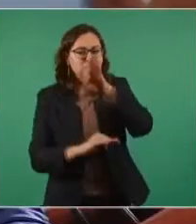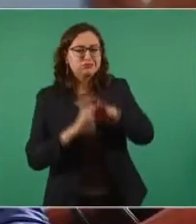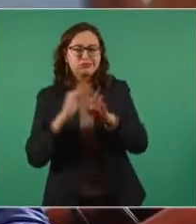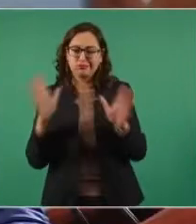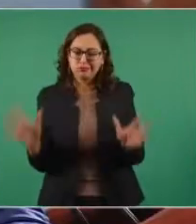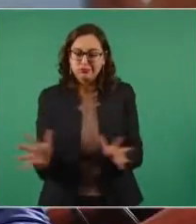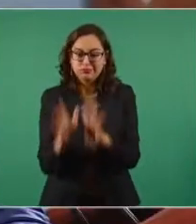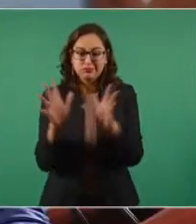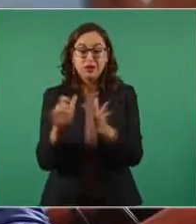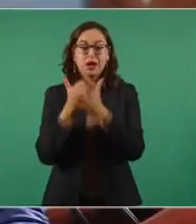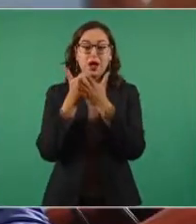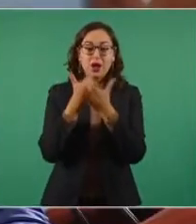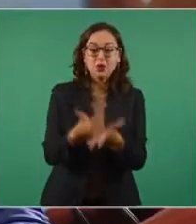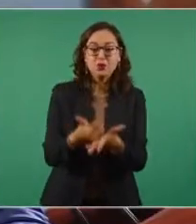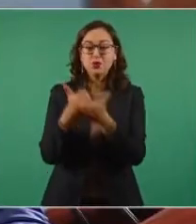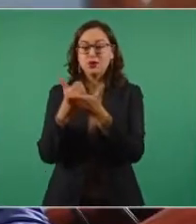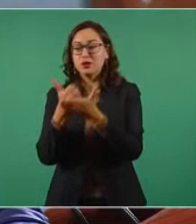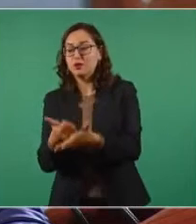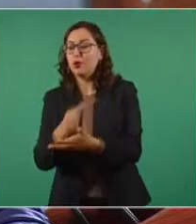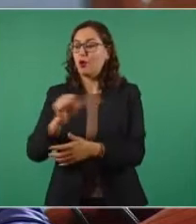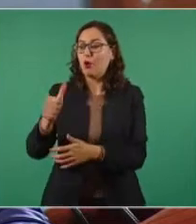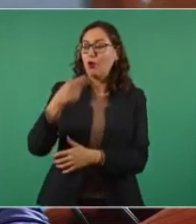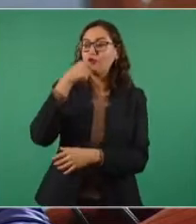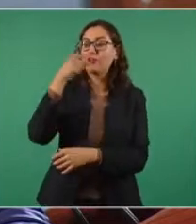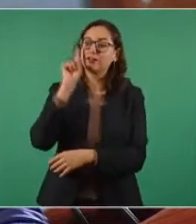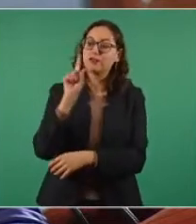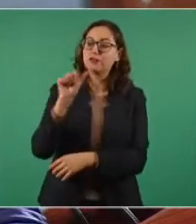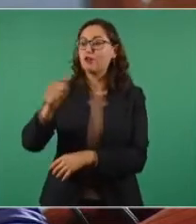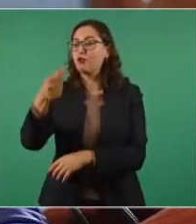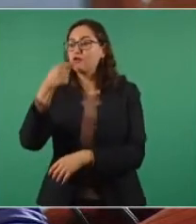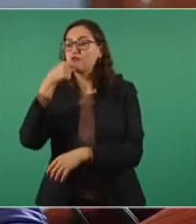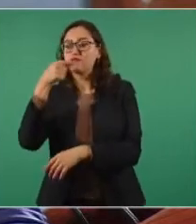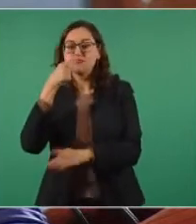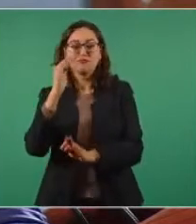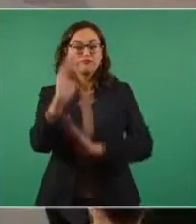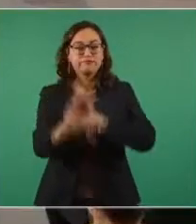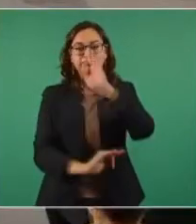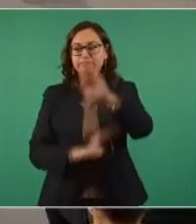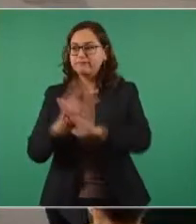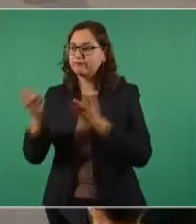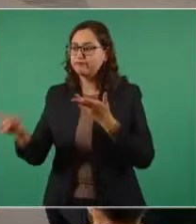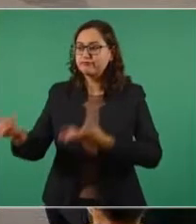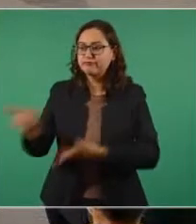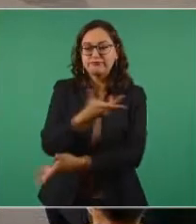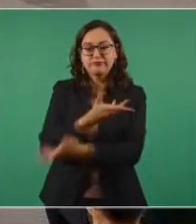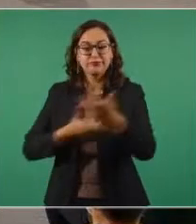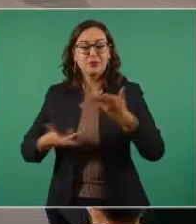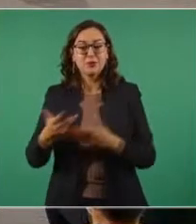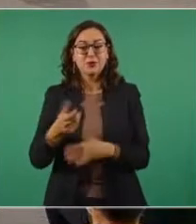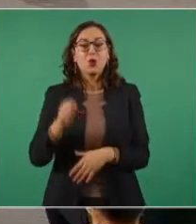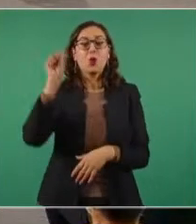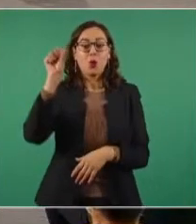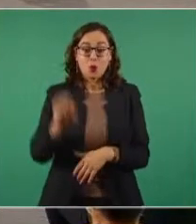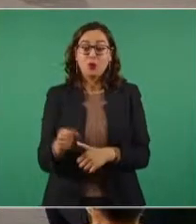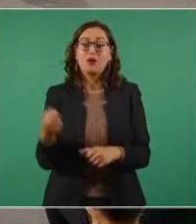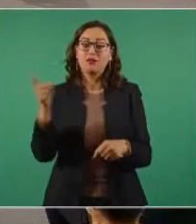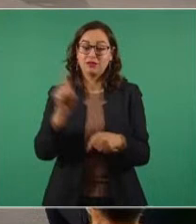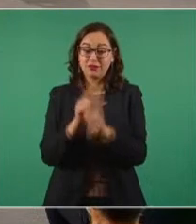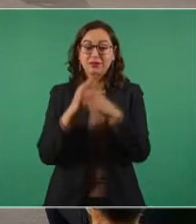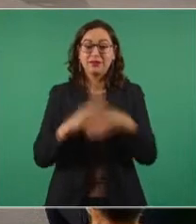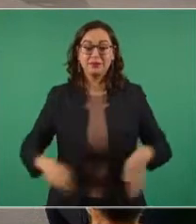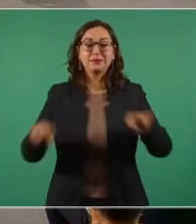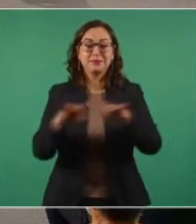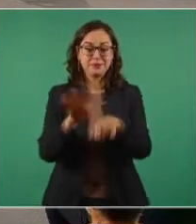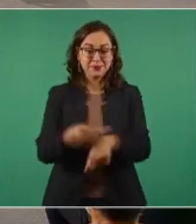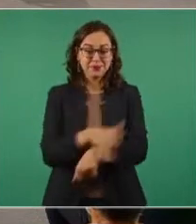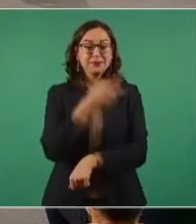de niñas de niños entonces por eso es muy importante el día de hoy porque